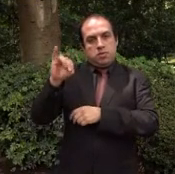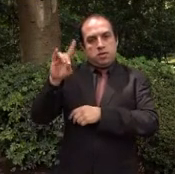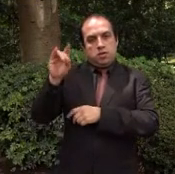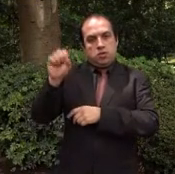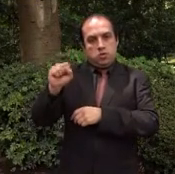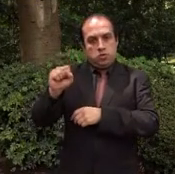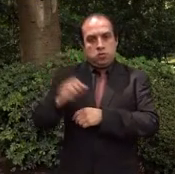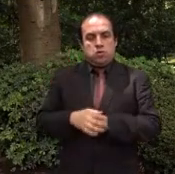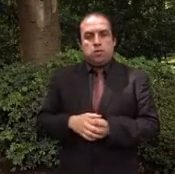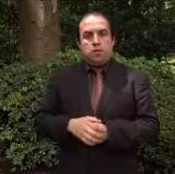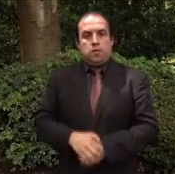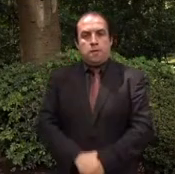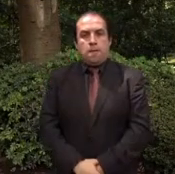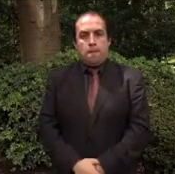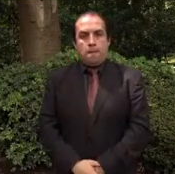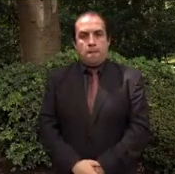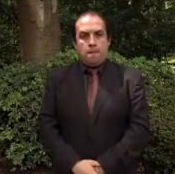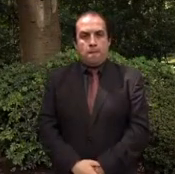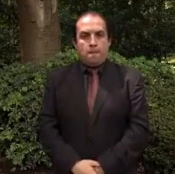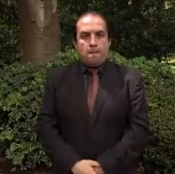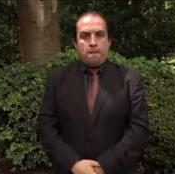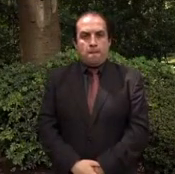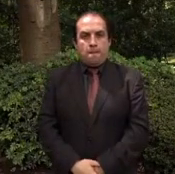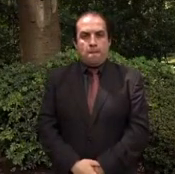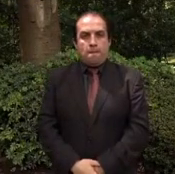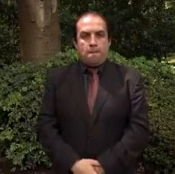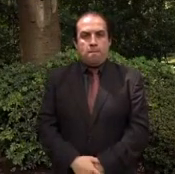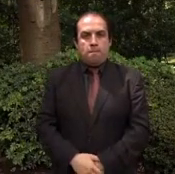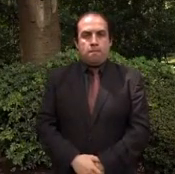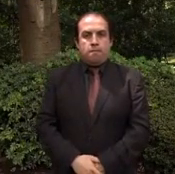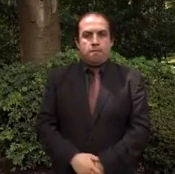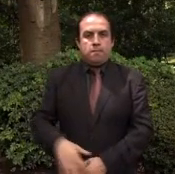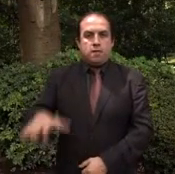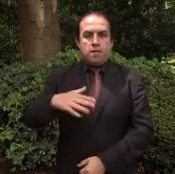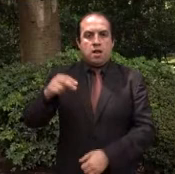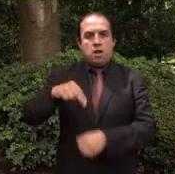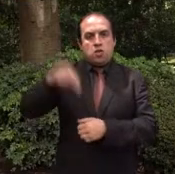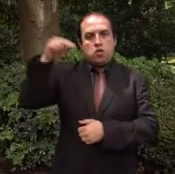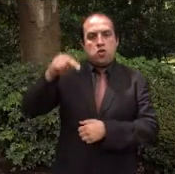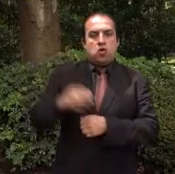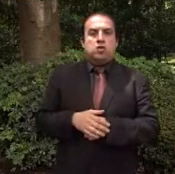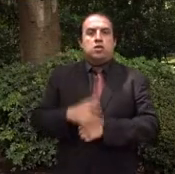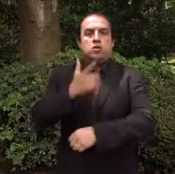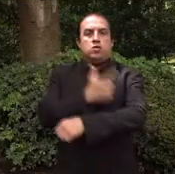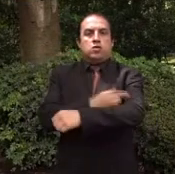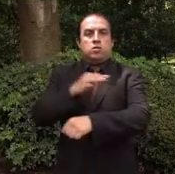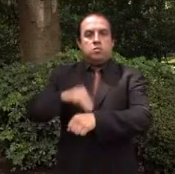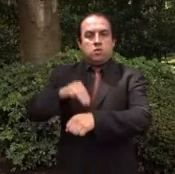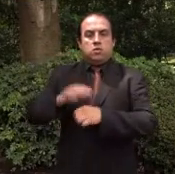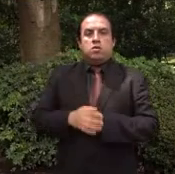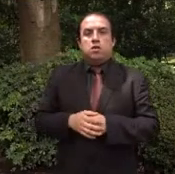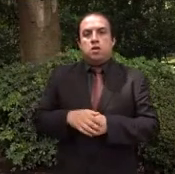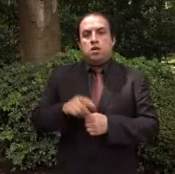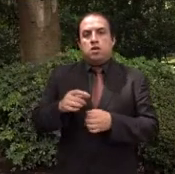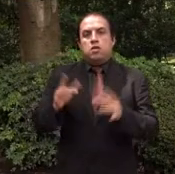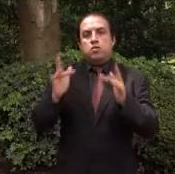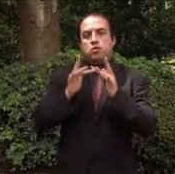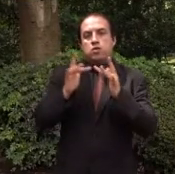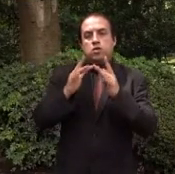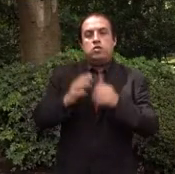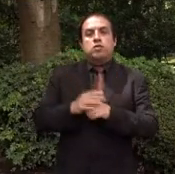de los más complejos, que es en la zona norte, en Gustavo Amadero, en su frontera con el Estado de